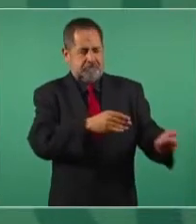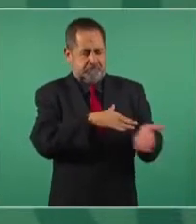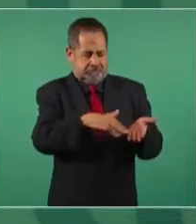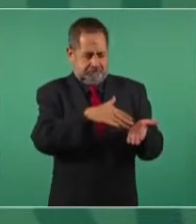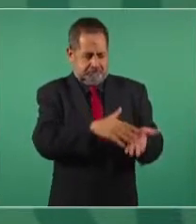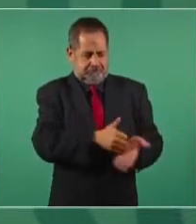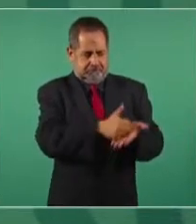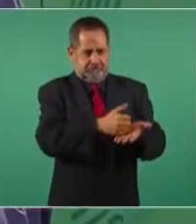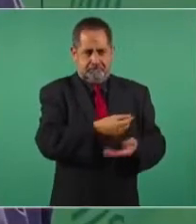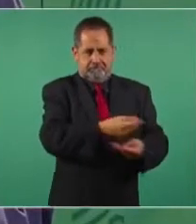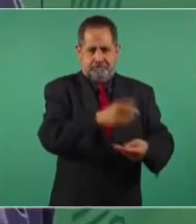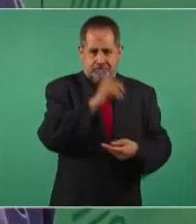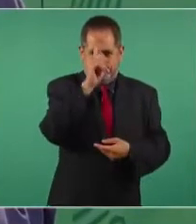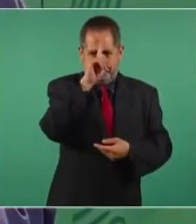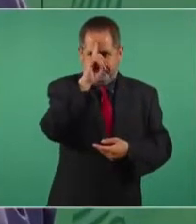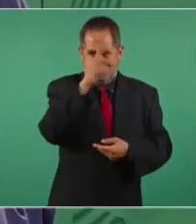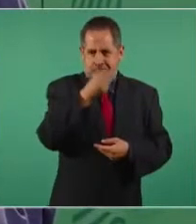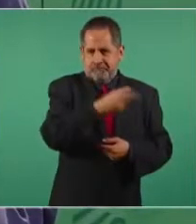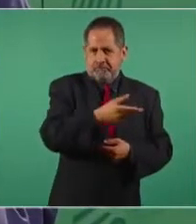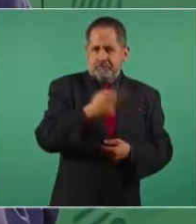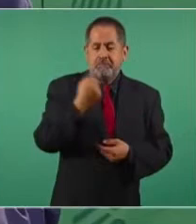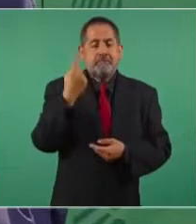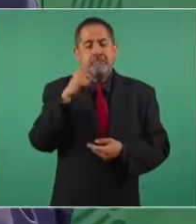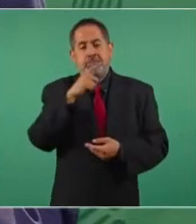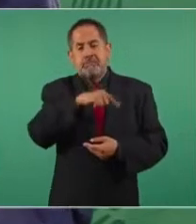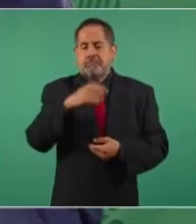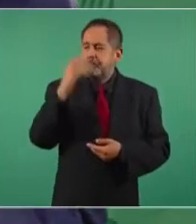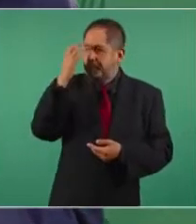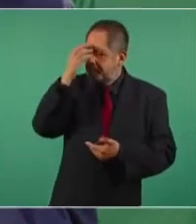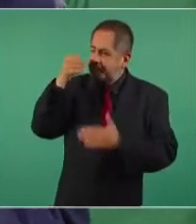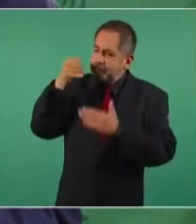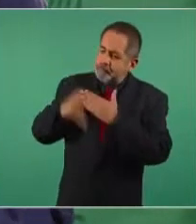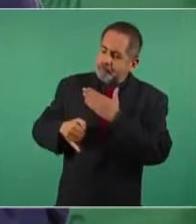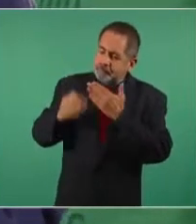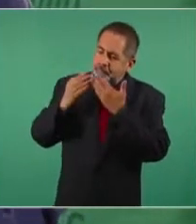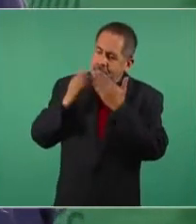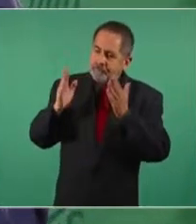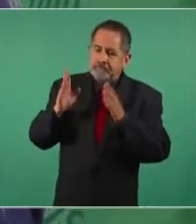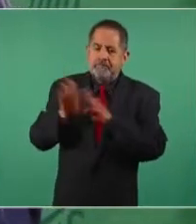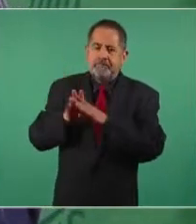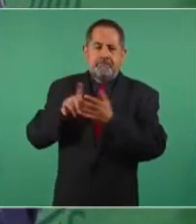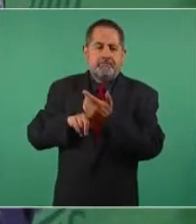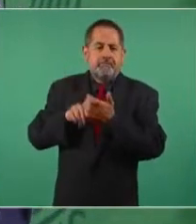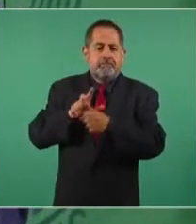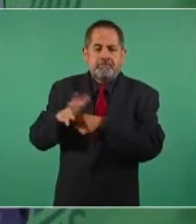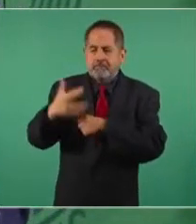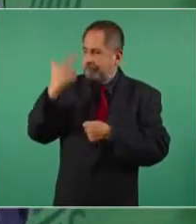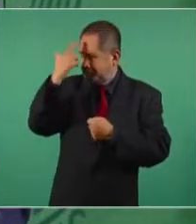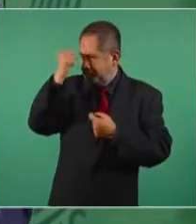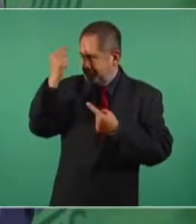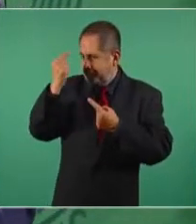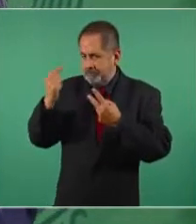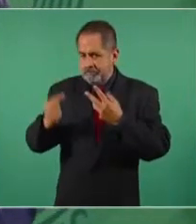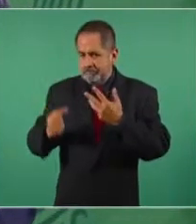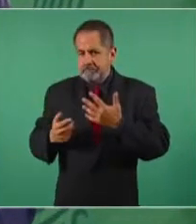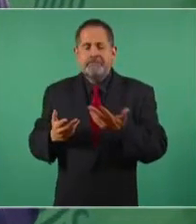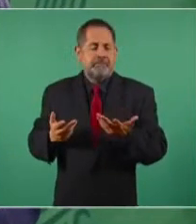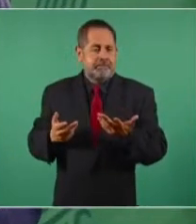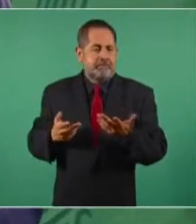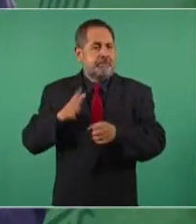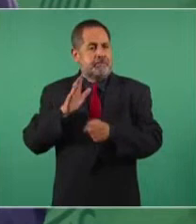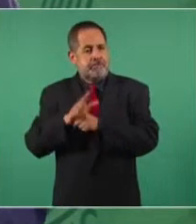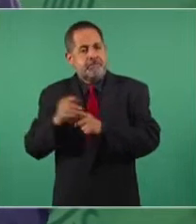para qué conozcan las razones los